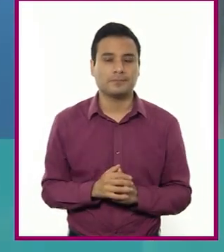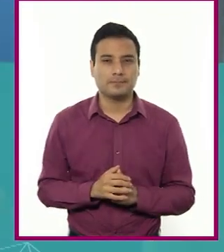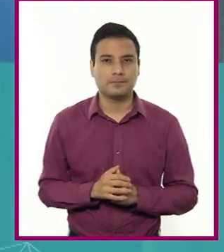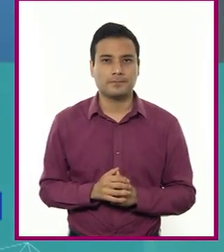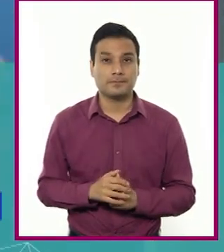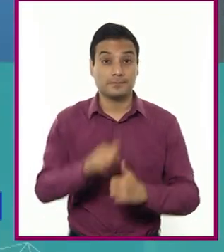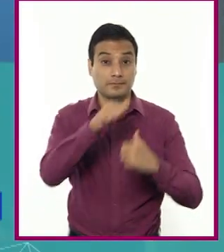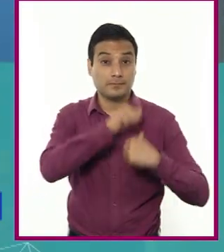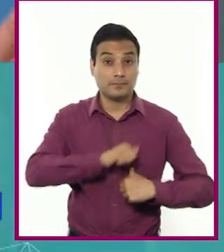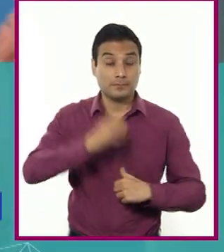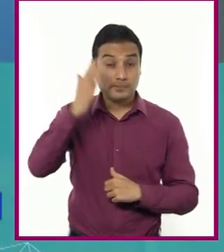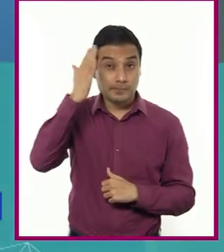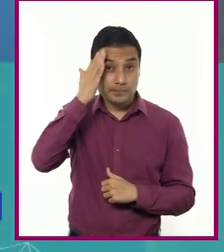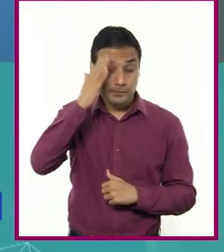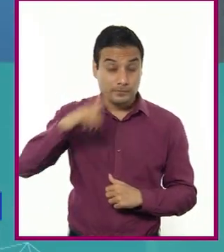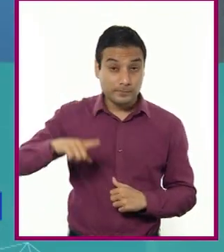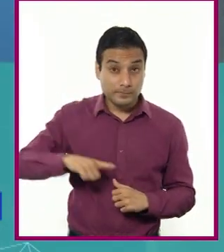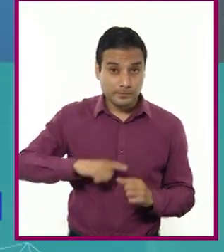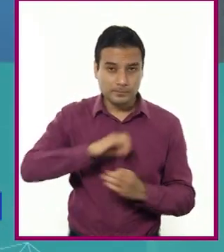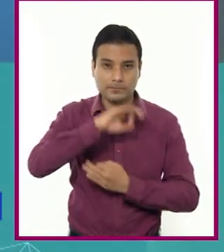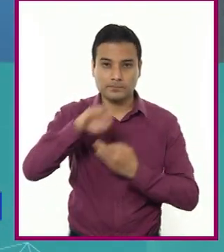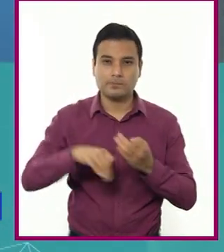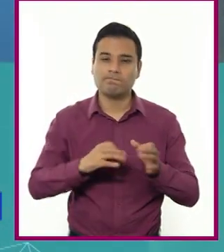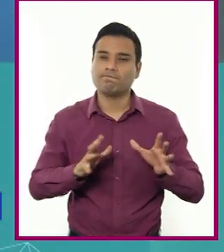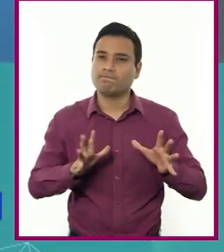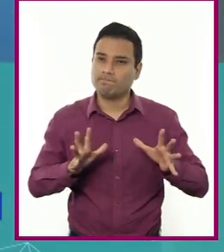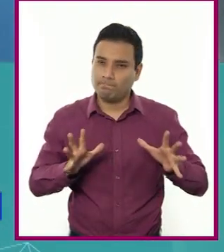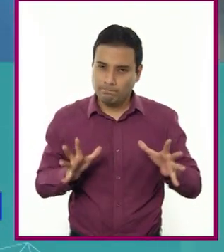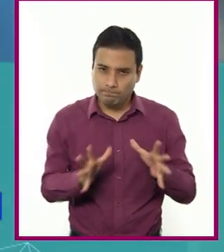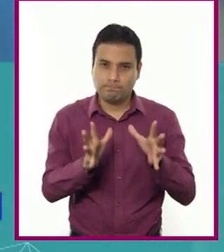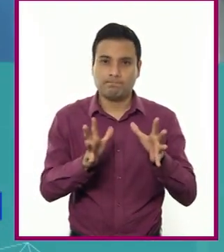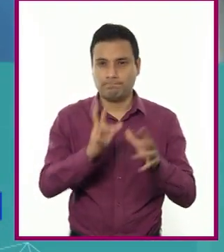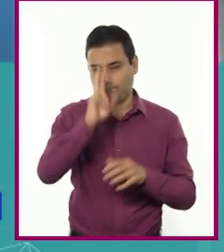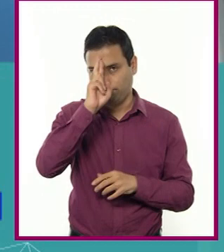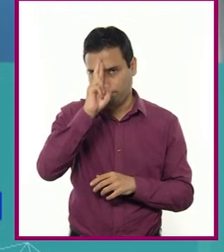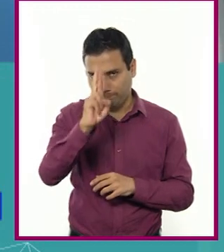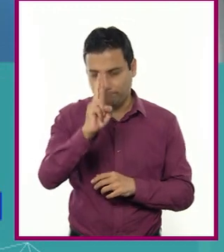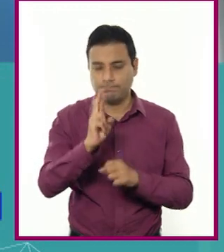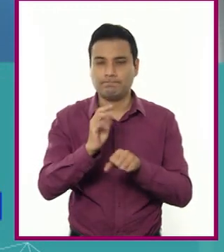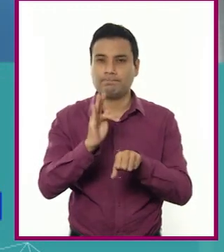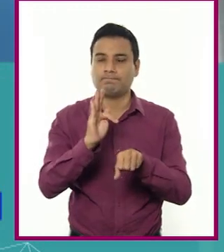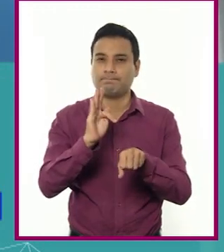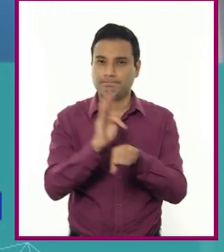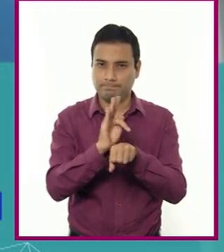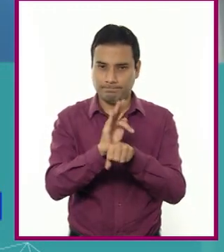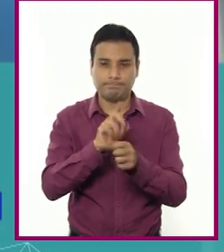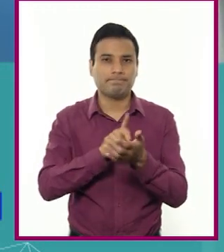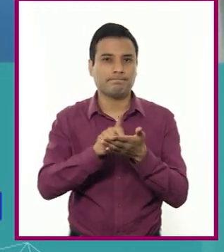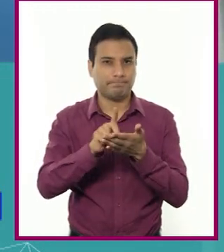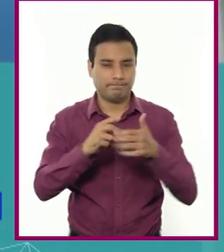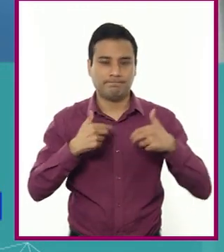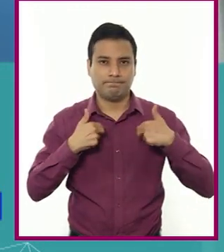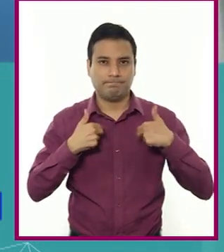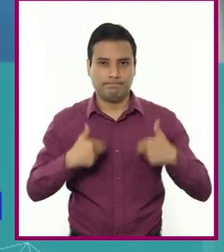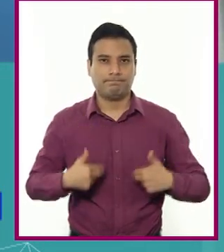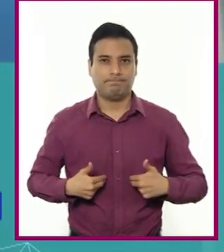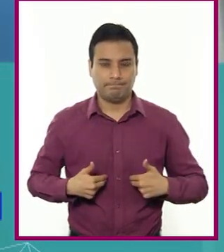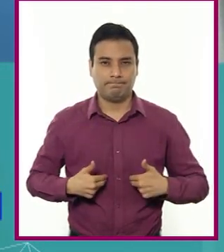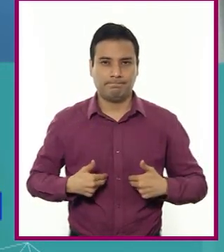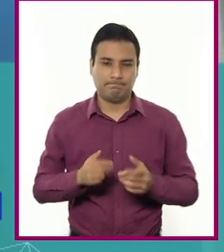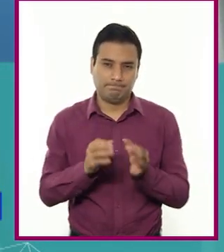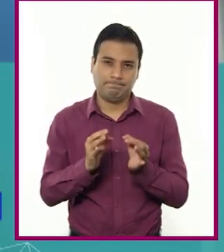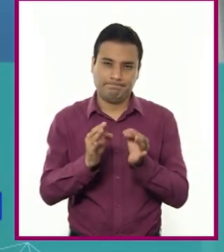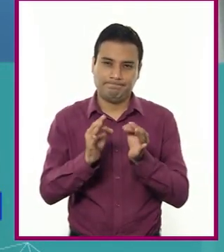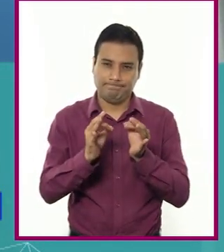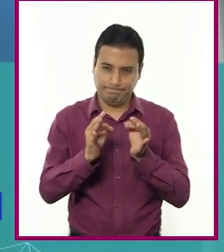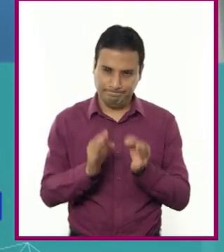autoridades tienen la obligación de promover, respetar, proteger y garantizar los derechos humanos de conformidad